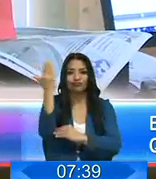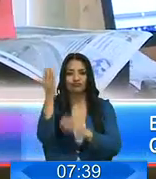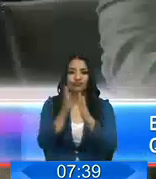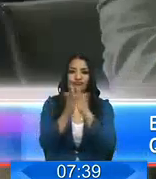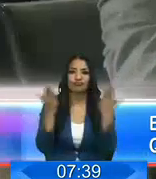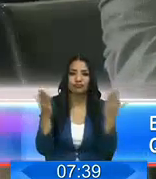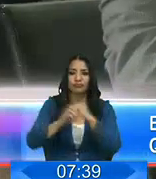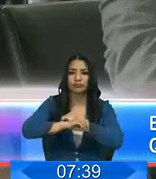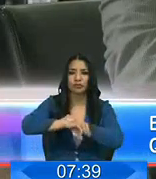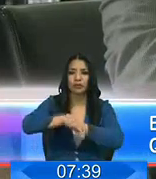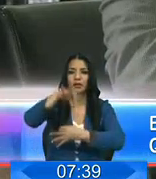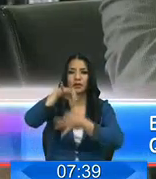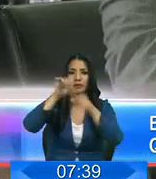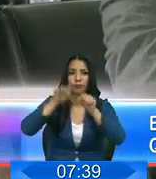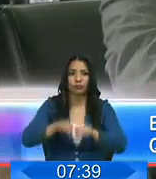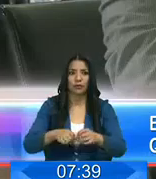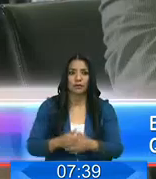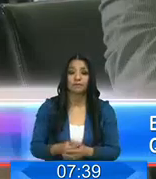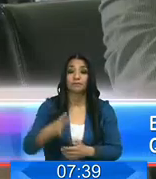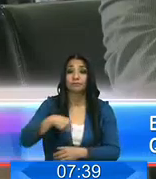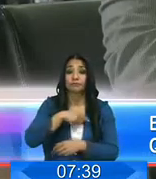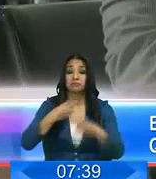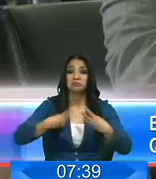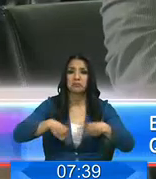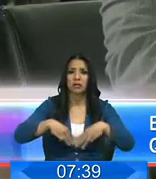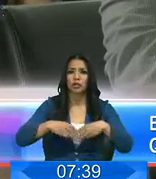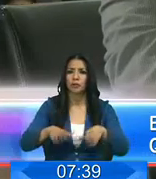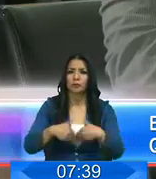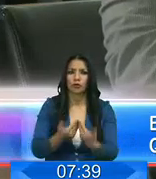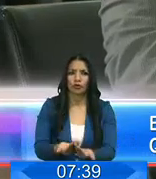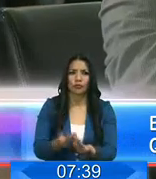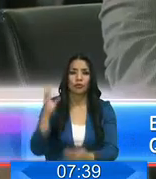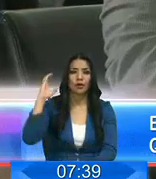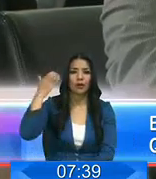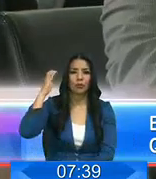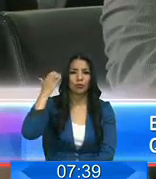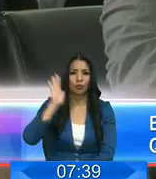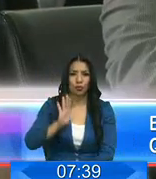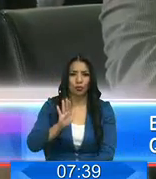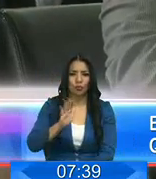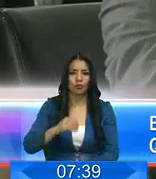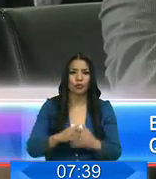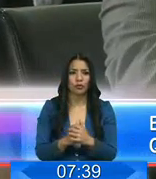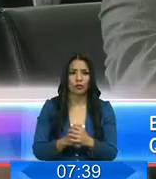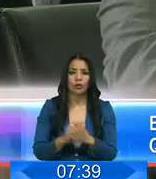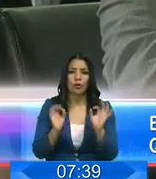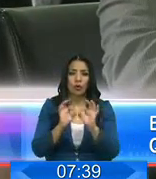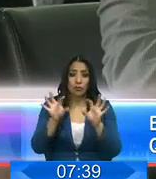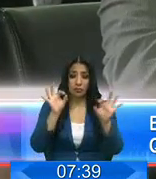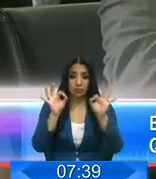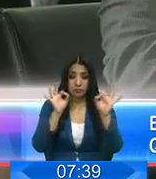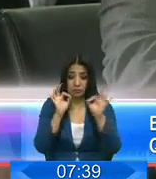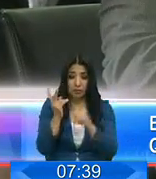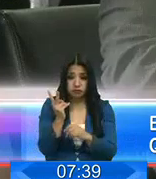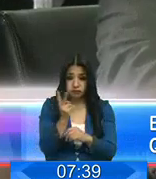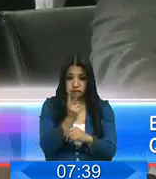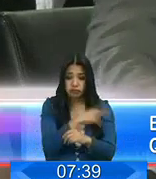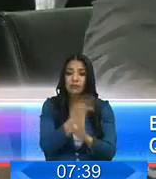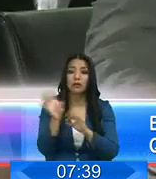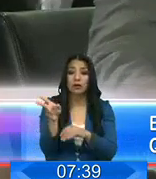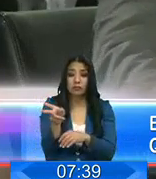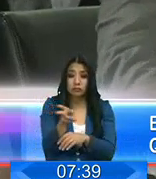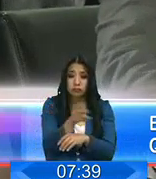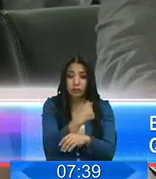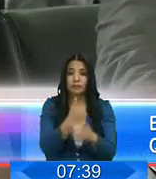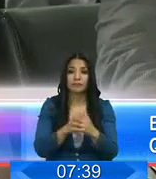electoral. La metodología que nosotros utilizamos se llama mediante audio fingerprints, o lo que se dice huellas digitales, que consiste en lo siguiente: